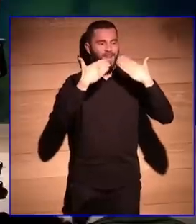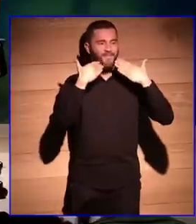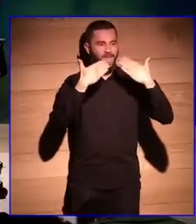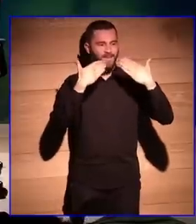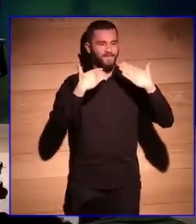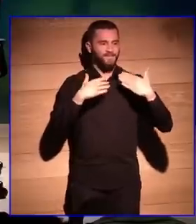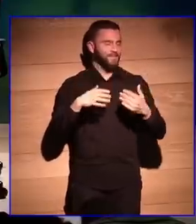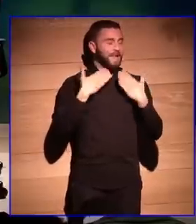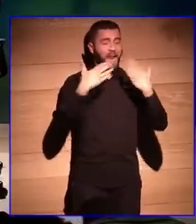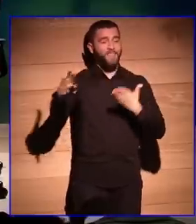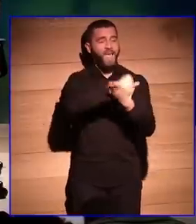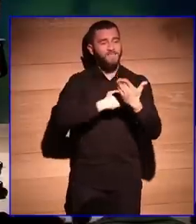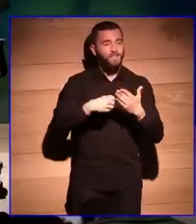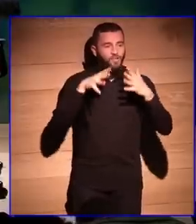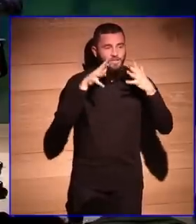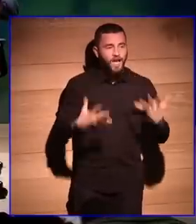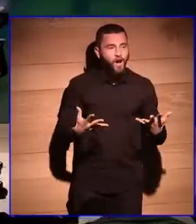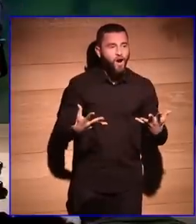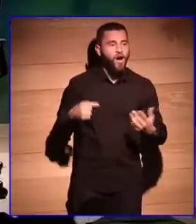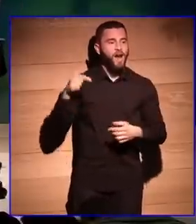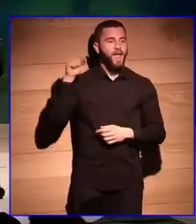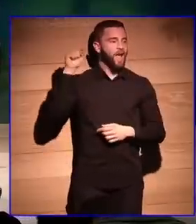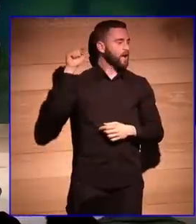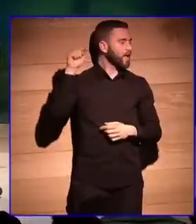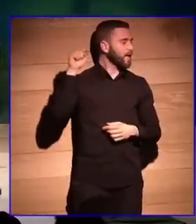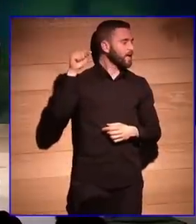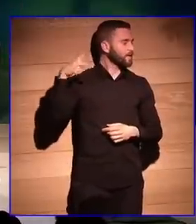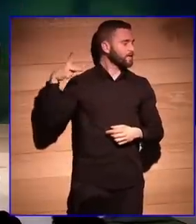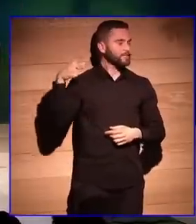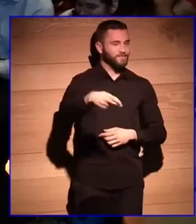Records. Gracias a todos. Ha venido hoy Rodrigo Cortés.